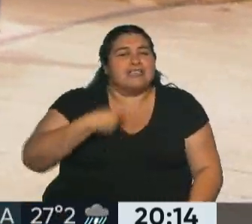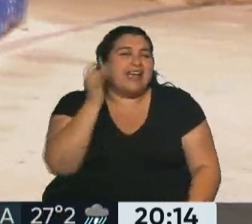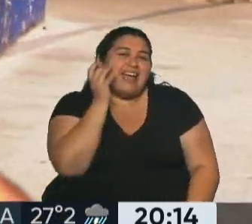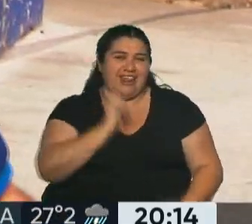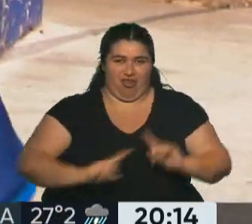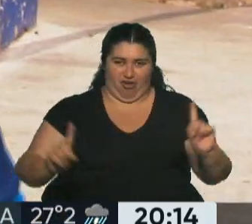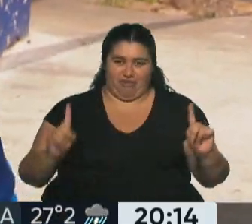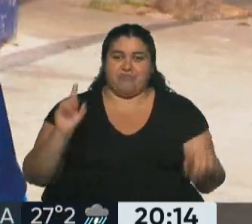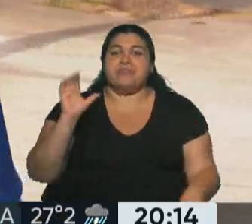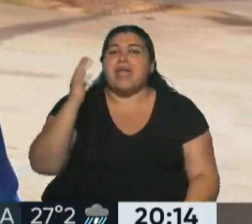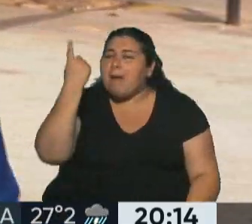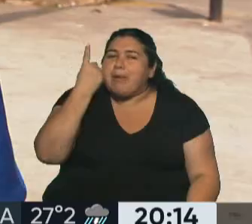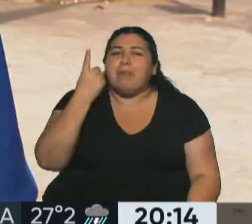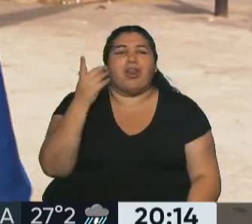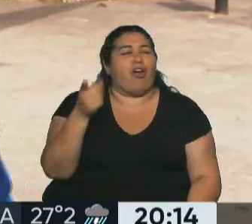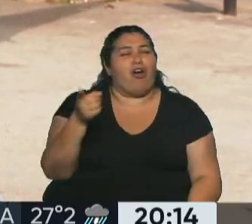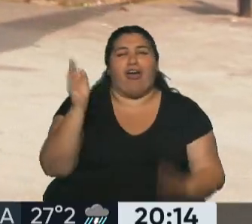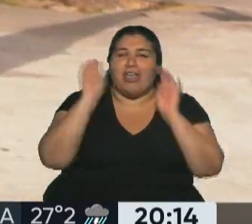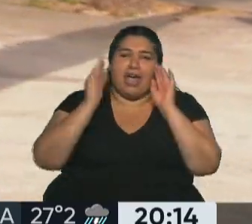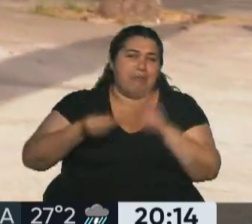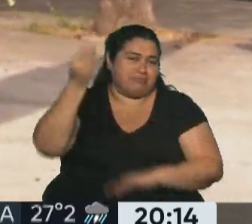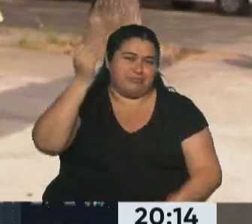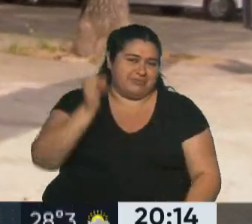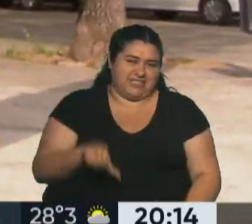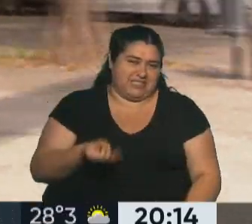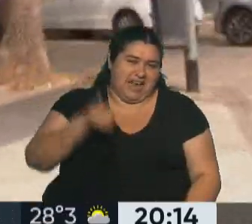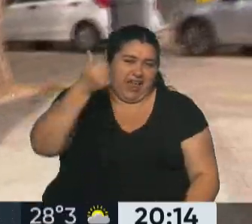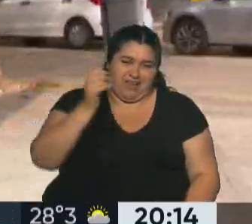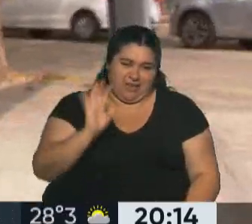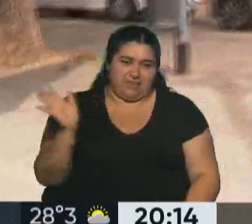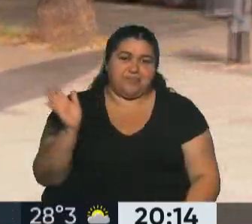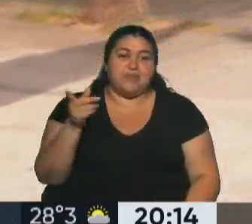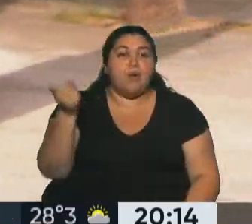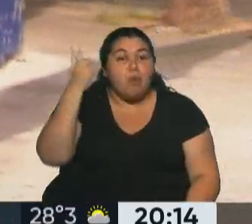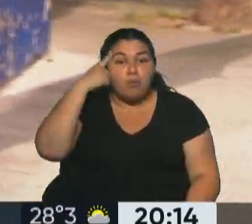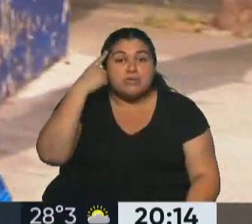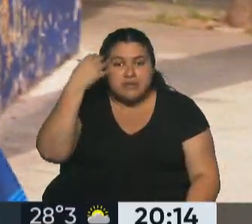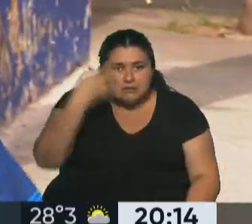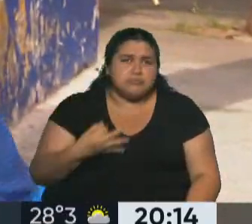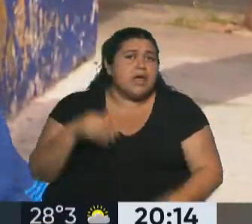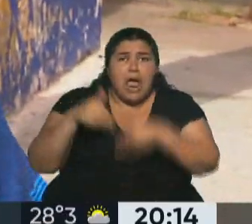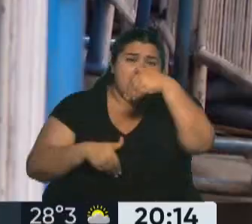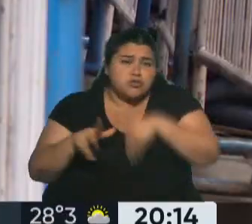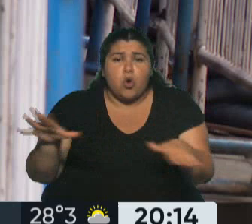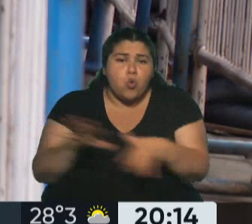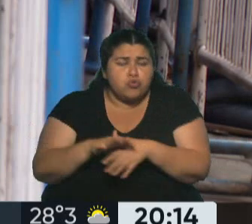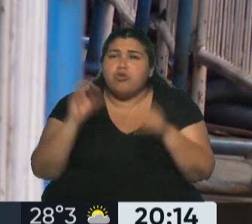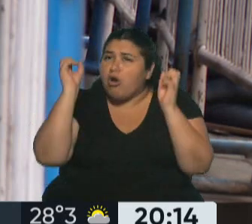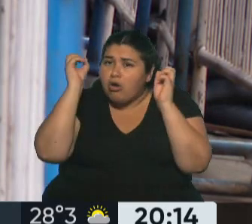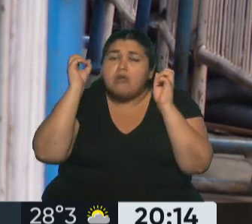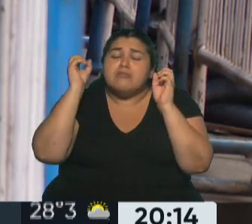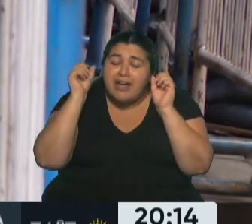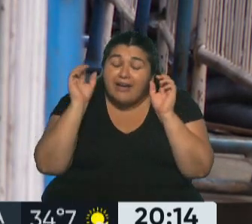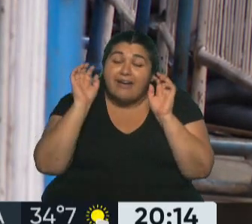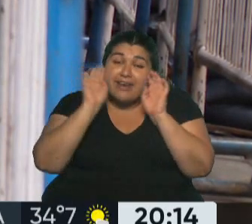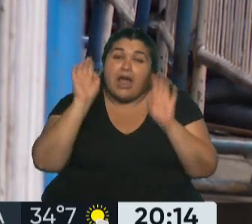ric primero Bueno pero va a ser bien la elección va a resultar bien y la elección justa ric gana Qué sería lo